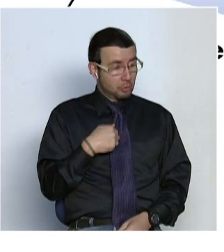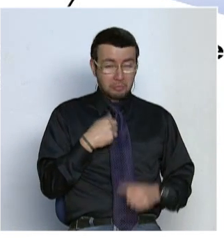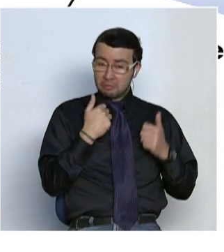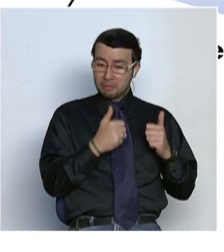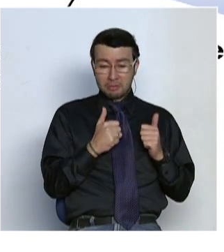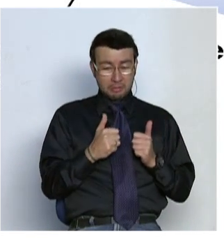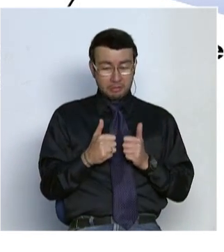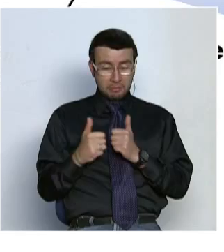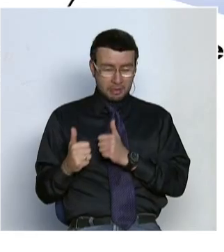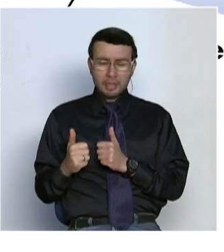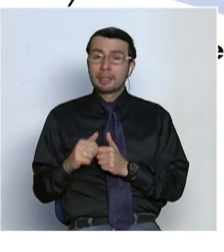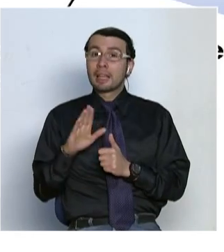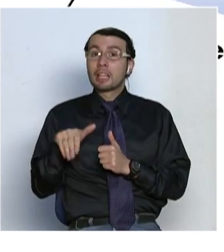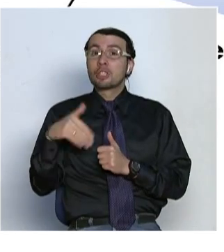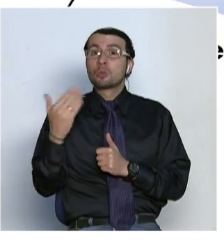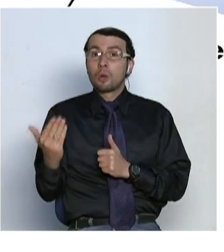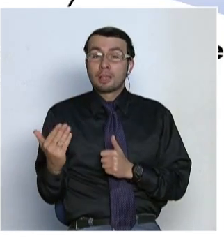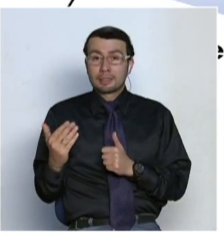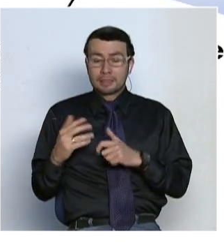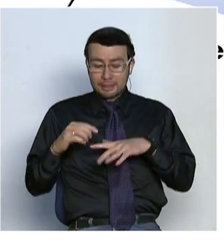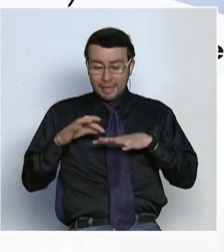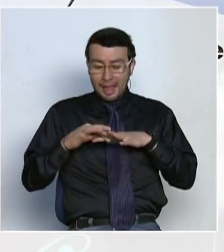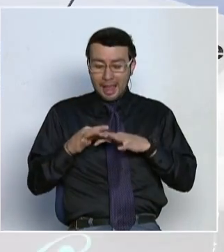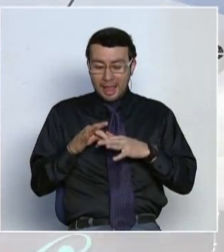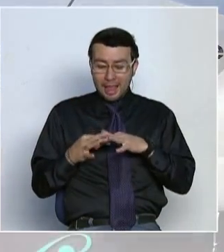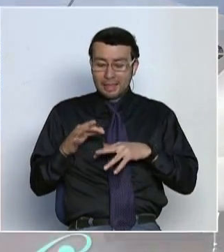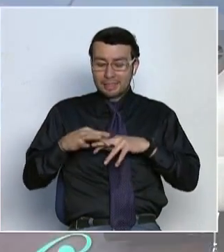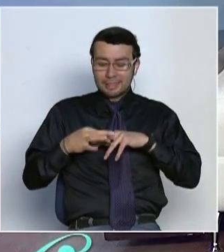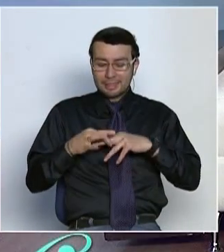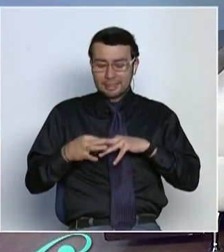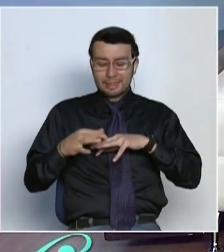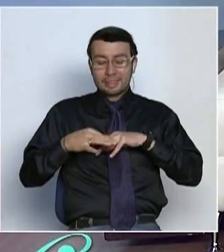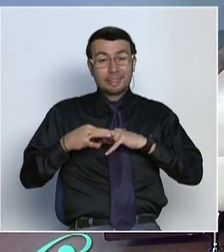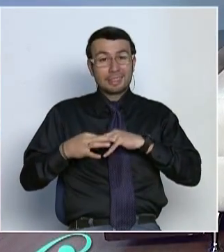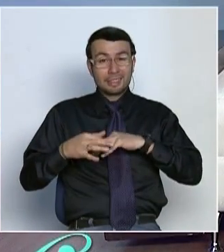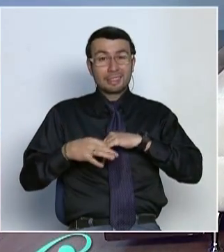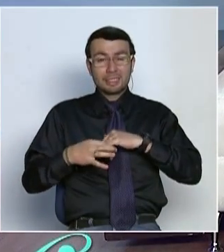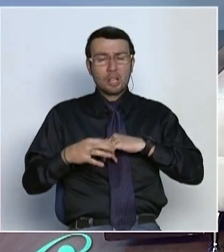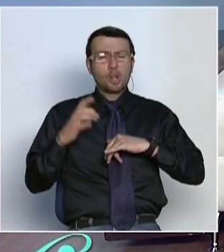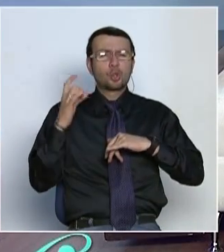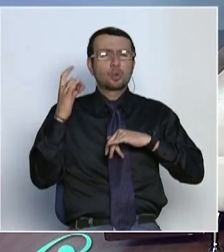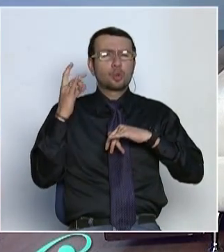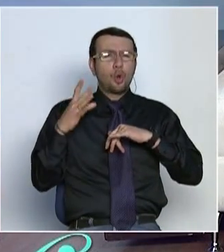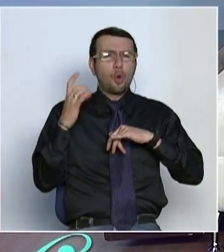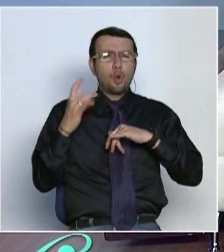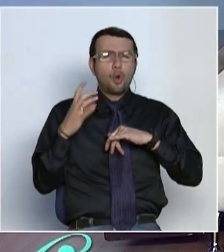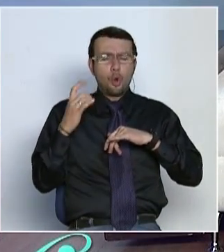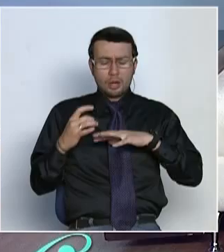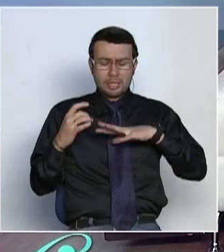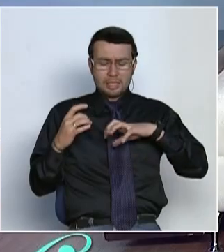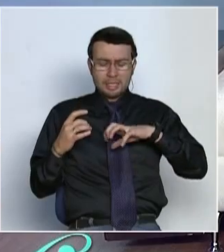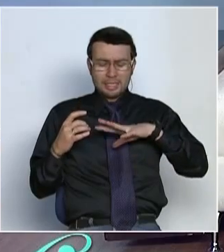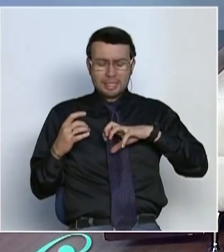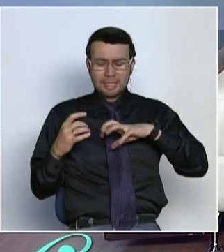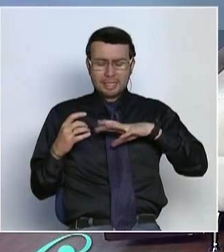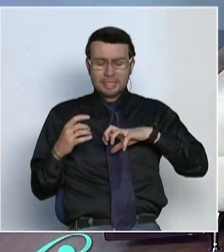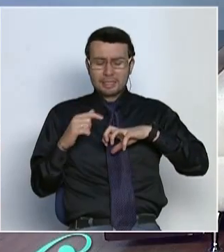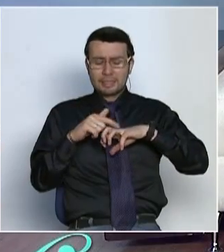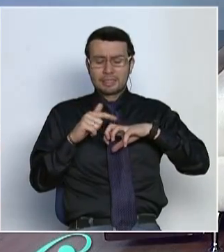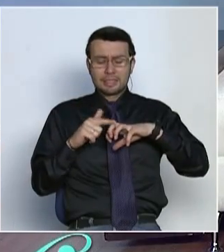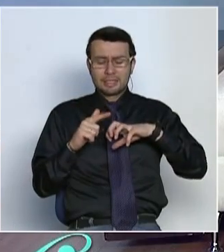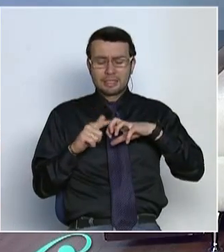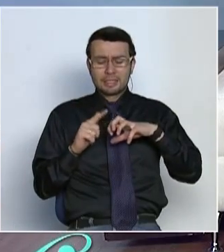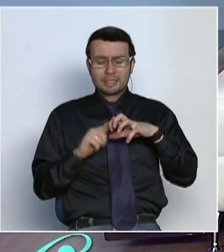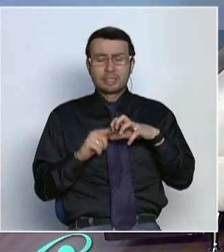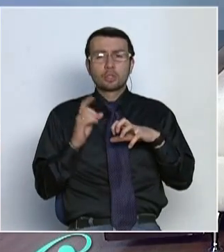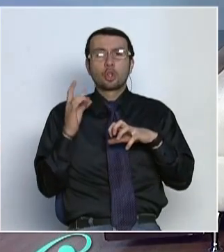el dolor en los dedos. ¿En las articulaciones? Sí, en las ¿En cuáles? articulaciones. Así en estos de acá, sí. Ajá, en las de la mitad. Sí, que se